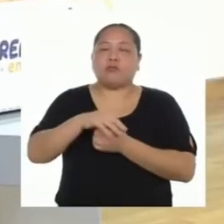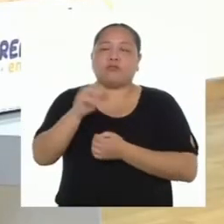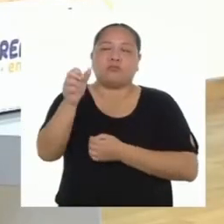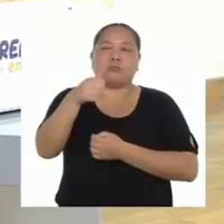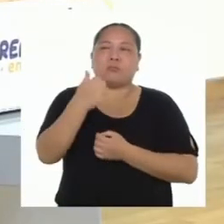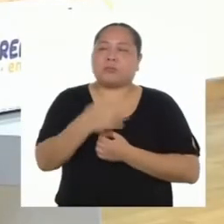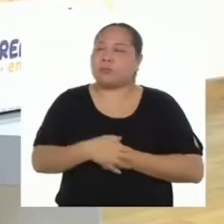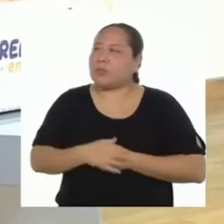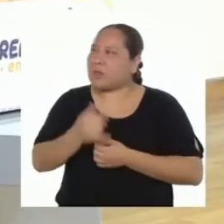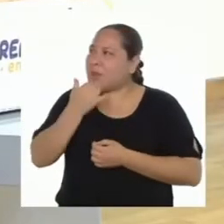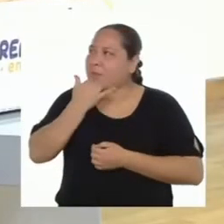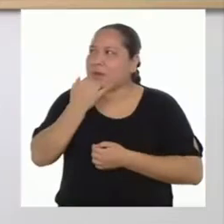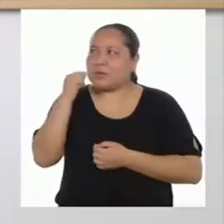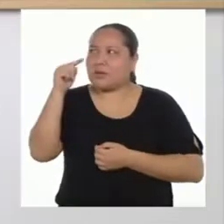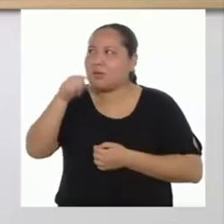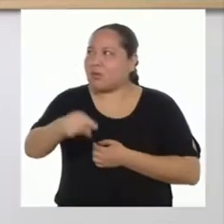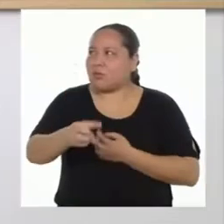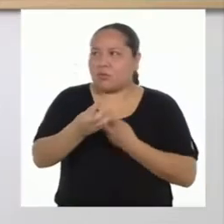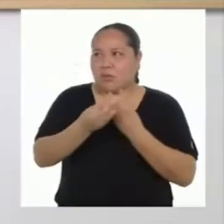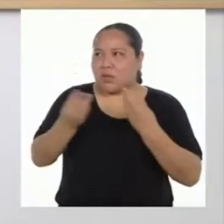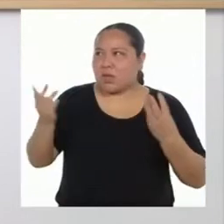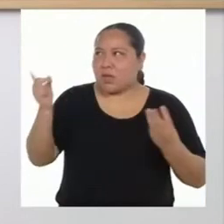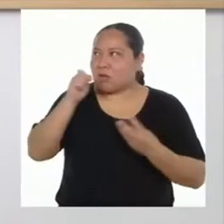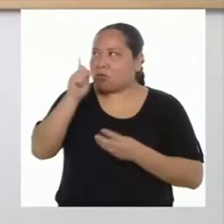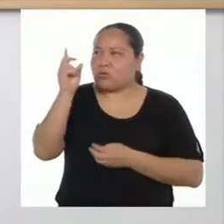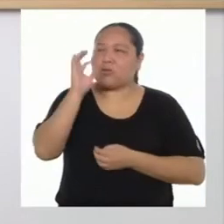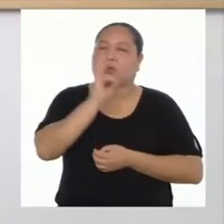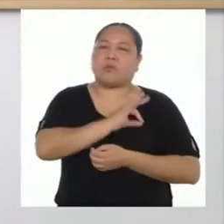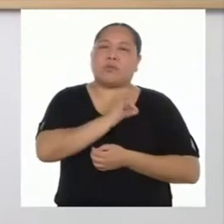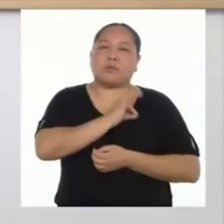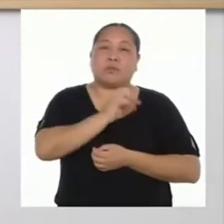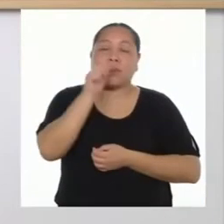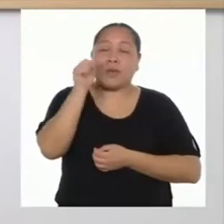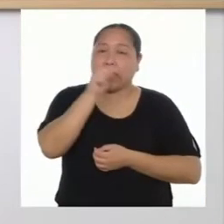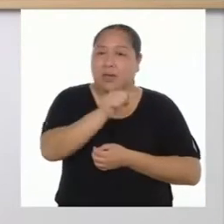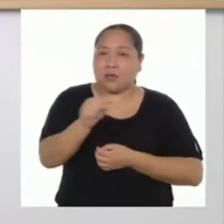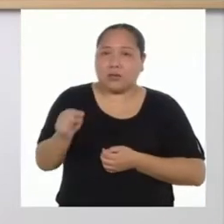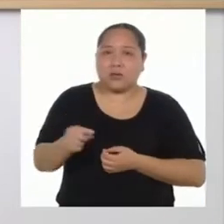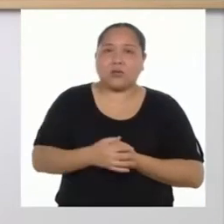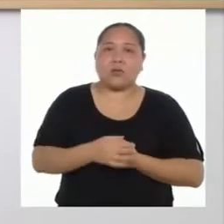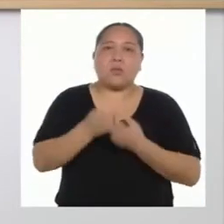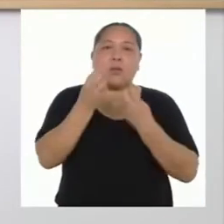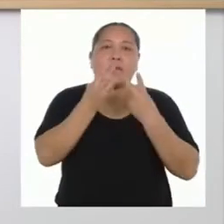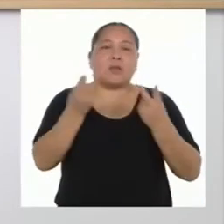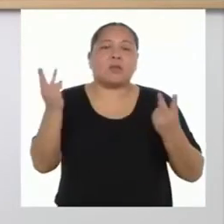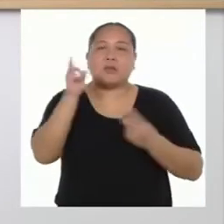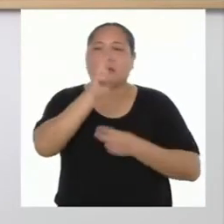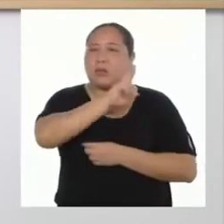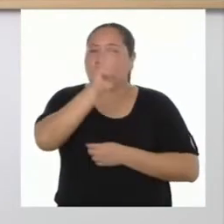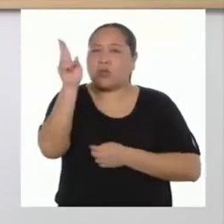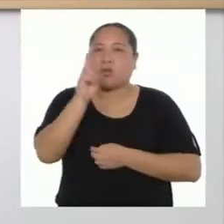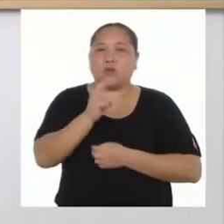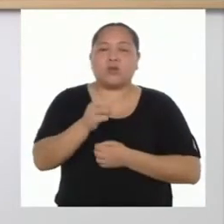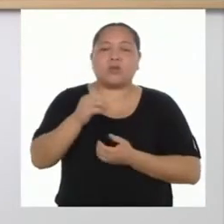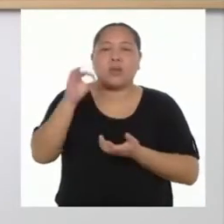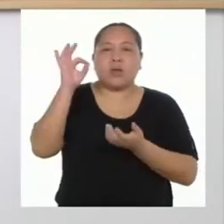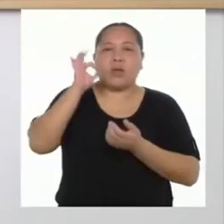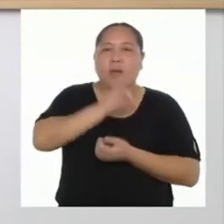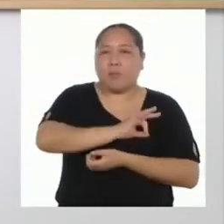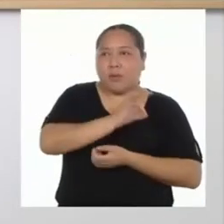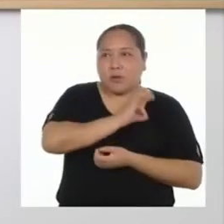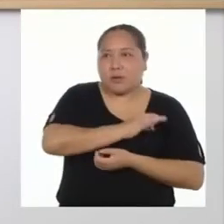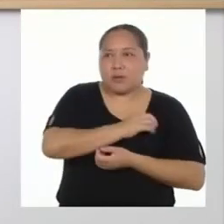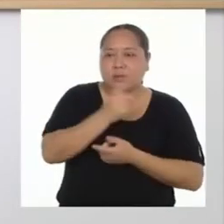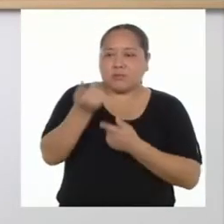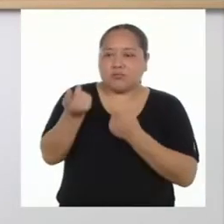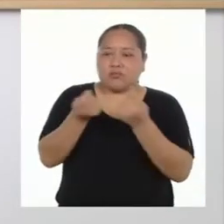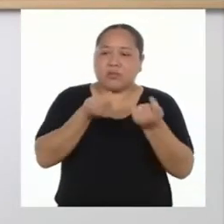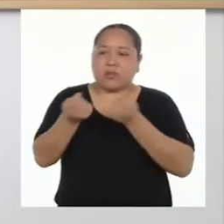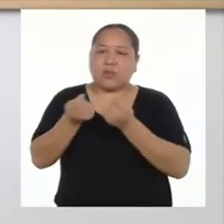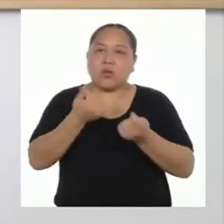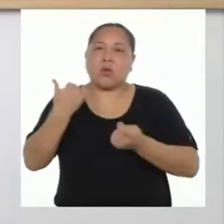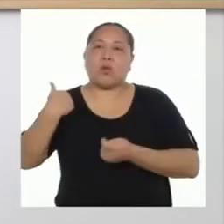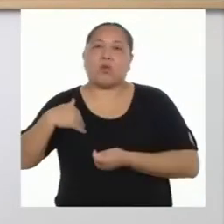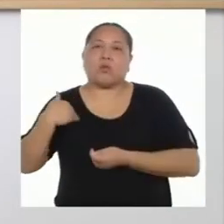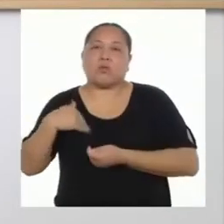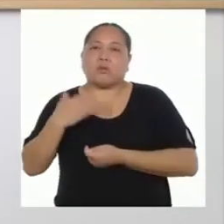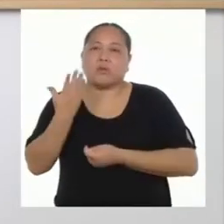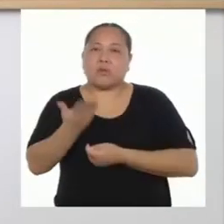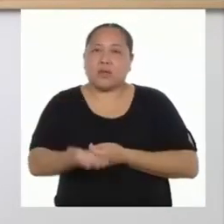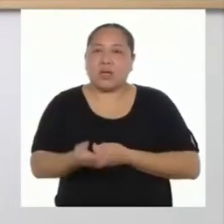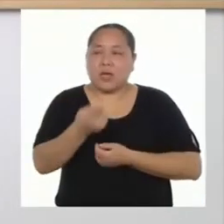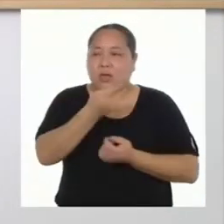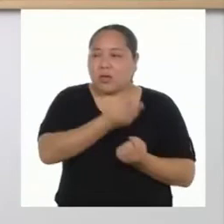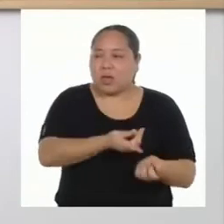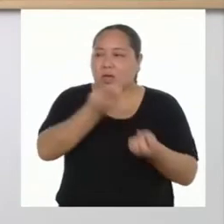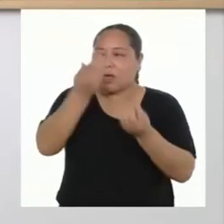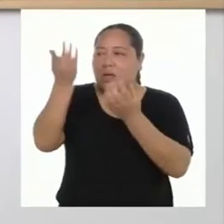con los residuos no aprovechables? Los residuos no aprovechables deberían ser gestionados por la municipalidad,